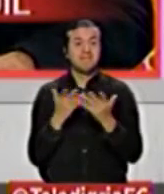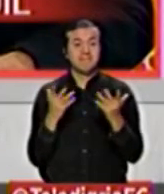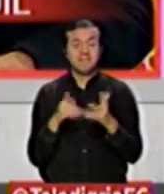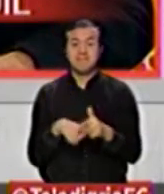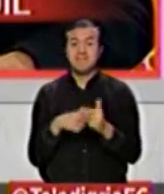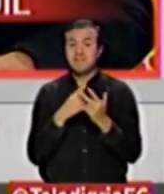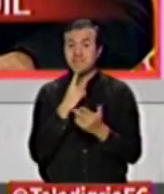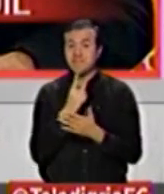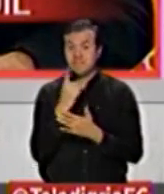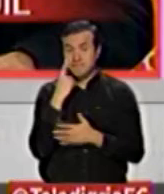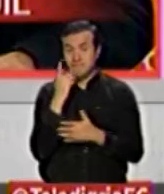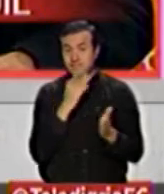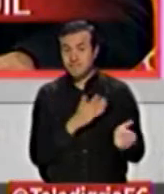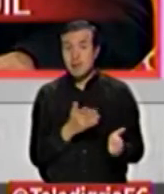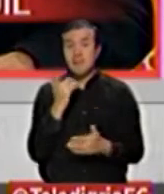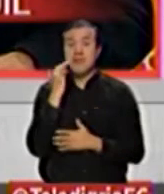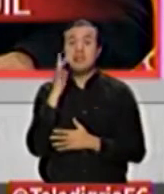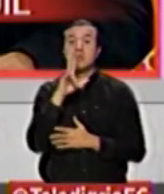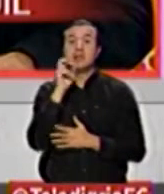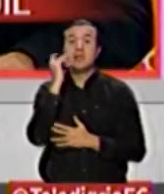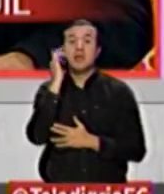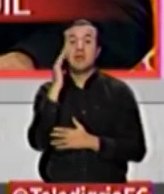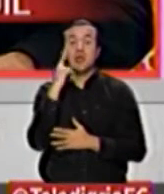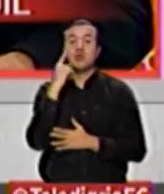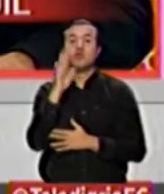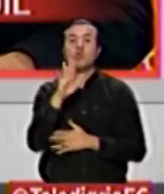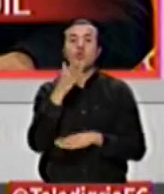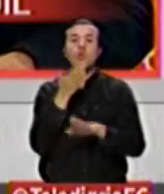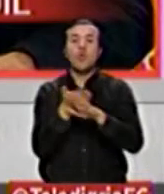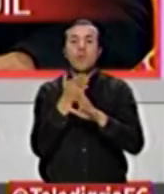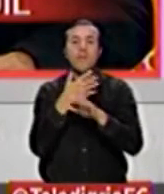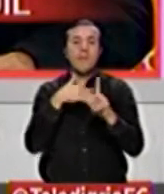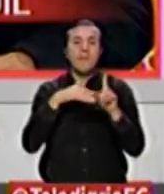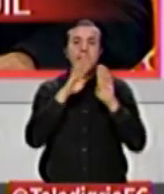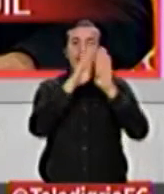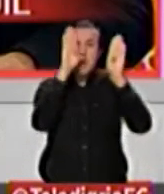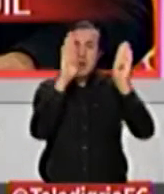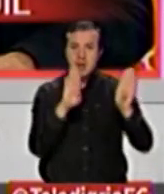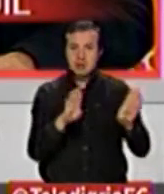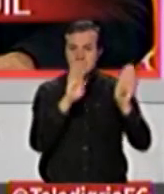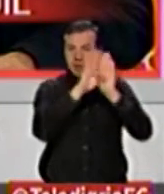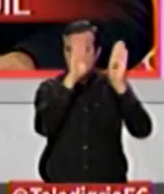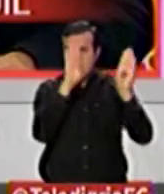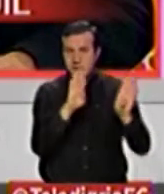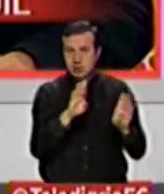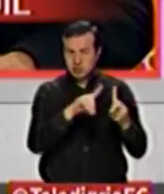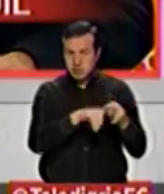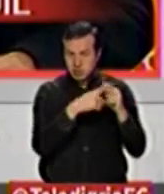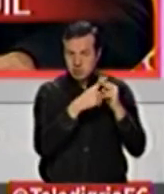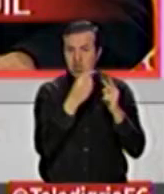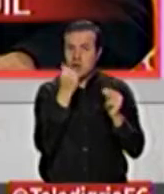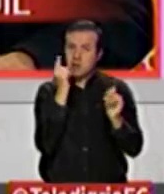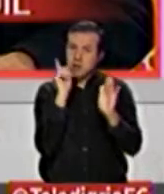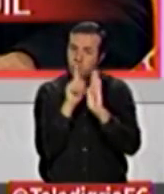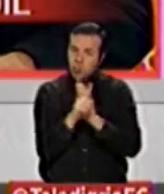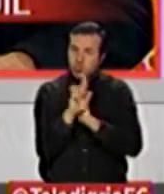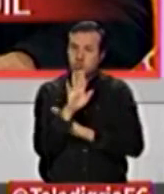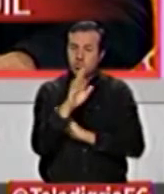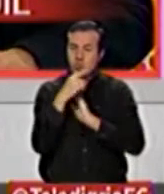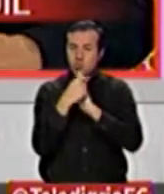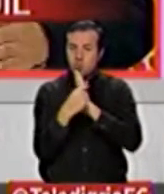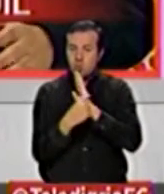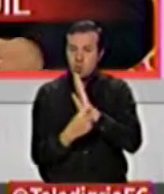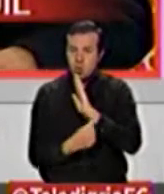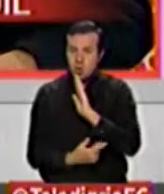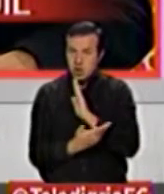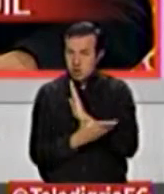inicial. Tiene un plazo de 30 días para presentar su balance inicial, el depósito en la cuenta, y de ahí siguen los mismos controles